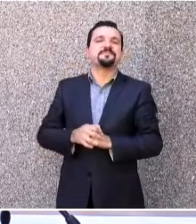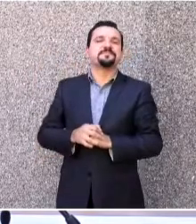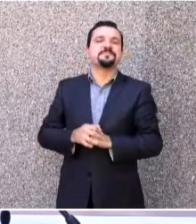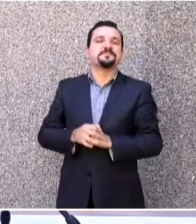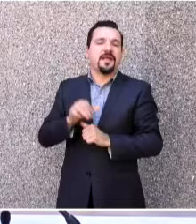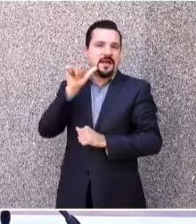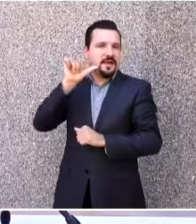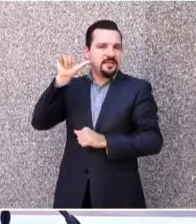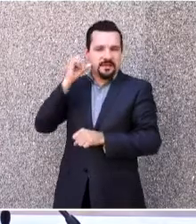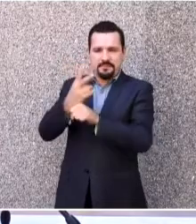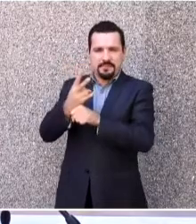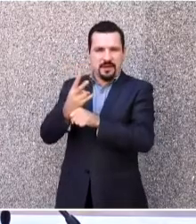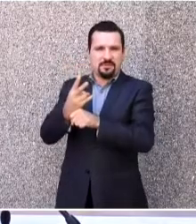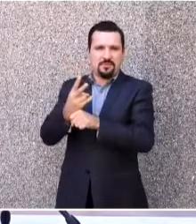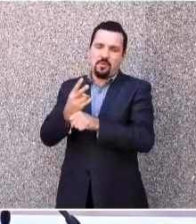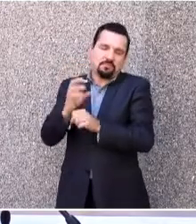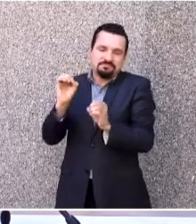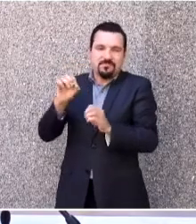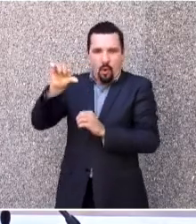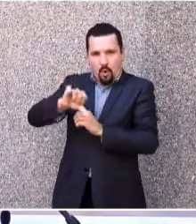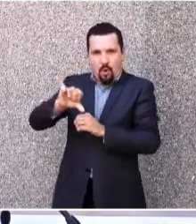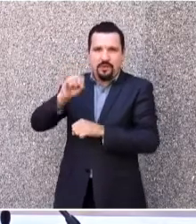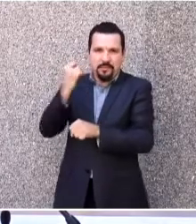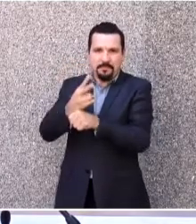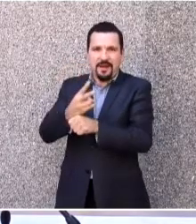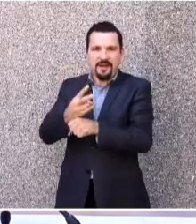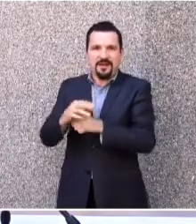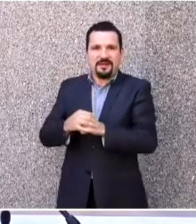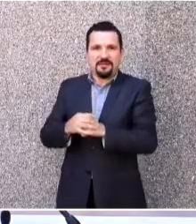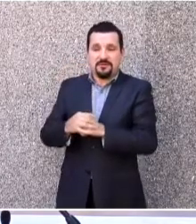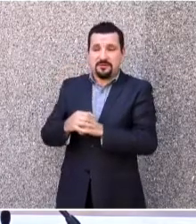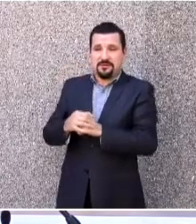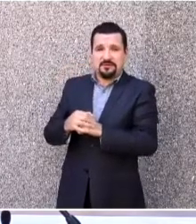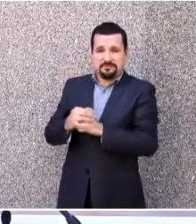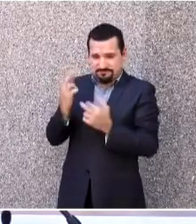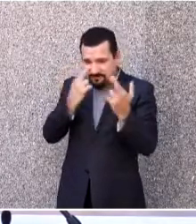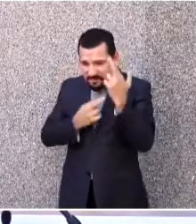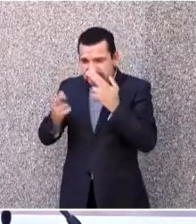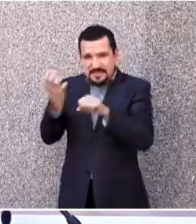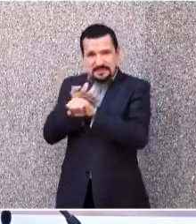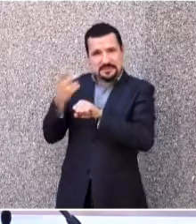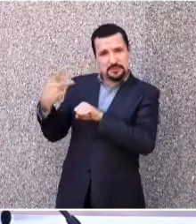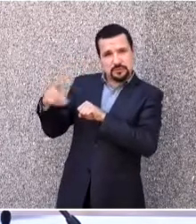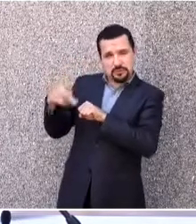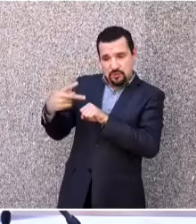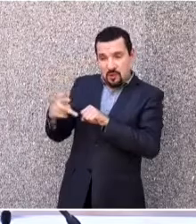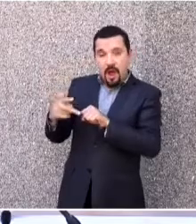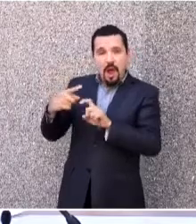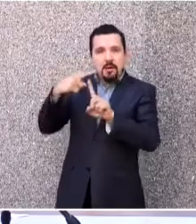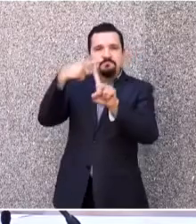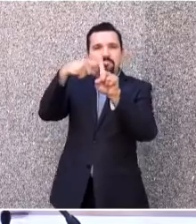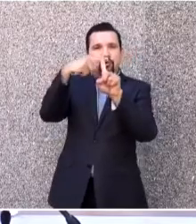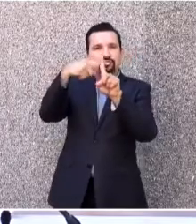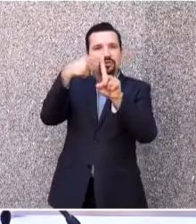a horas tempranas del día de hoy, resultó positivo a COVID-19.